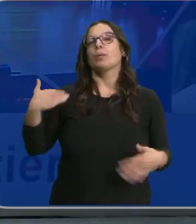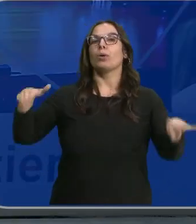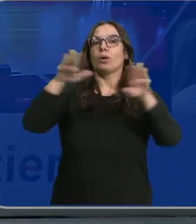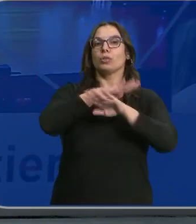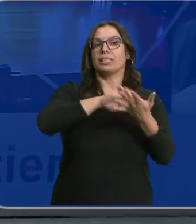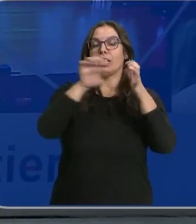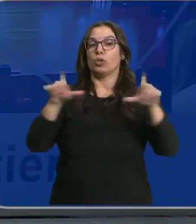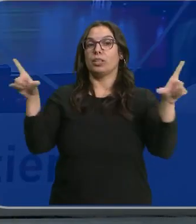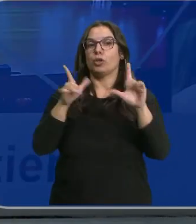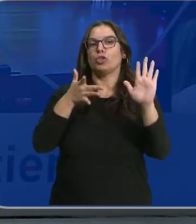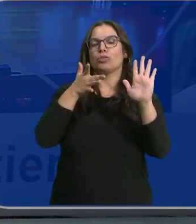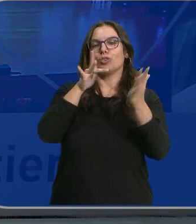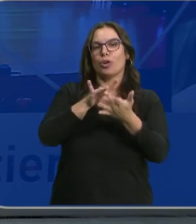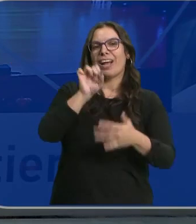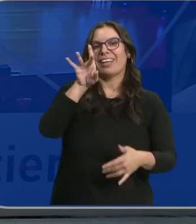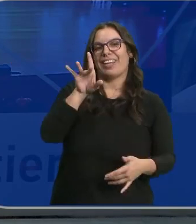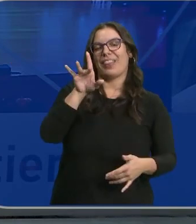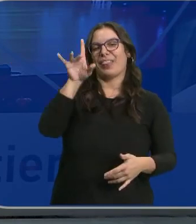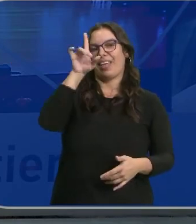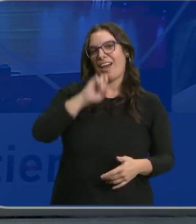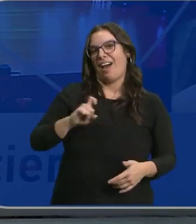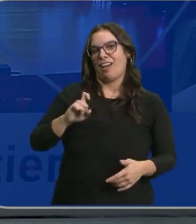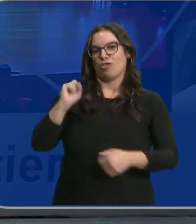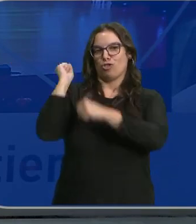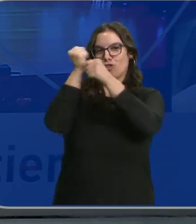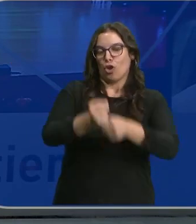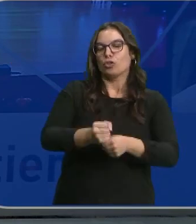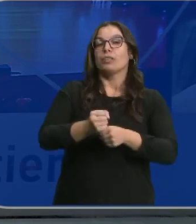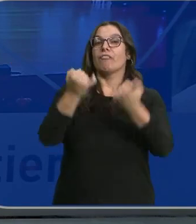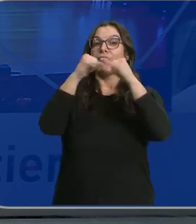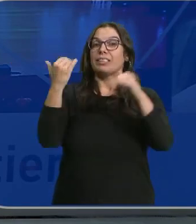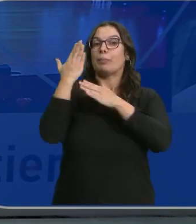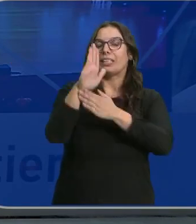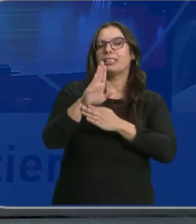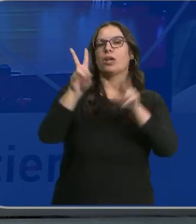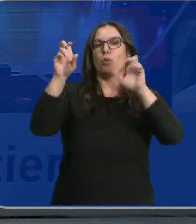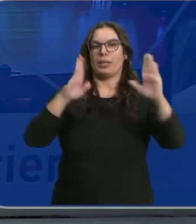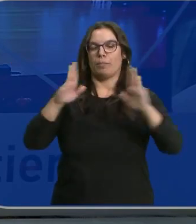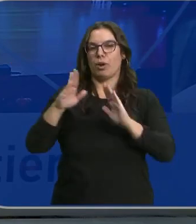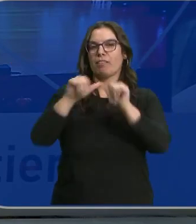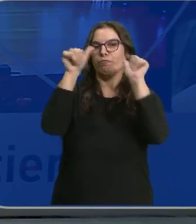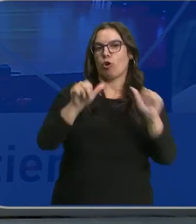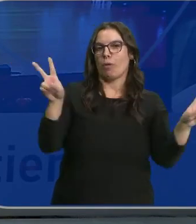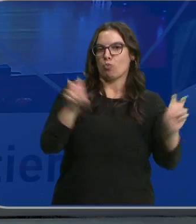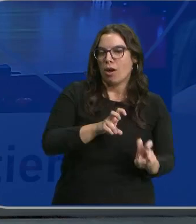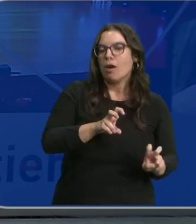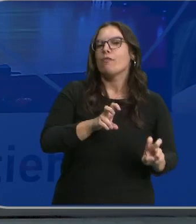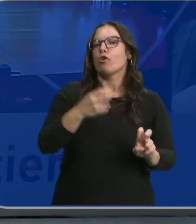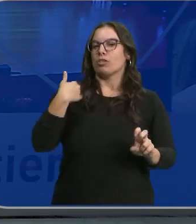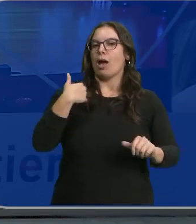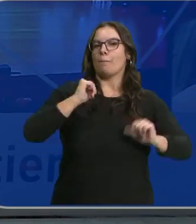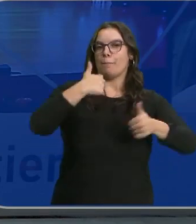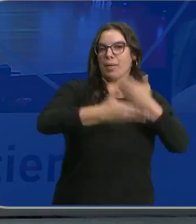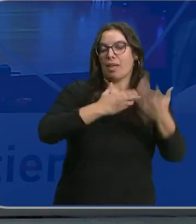Castilla y León Televisión celebró 15 años en antena con una fiesta en la que presentamos la nueva temporada de la cadena, formatos novedosos que ya están en emisión y